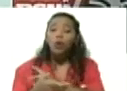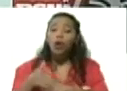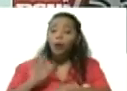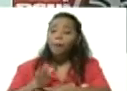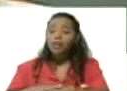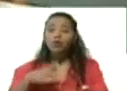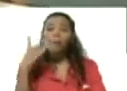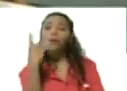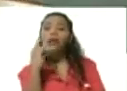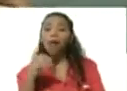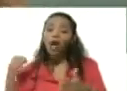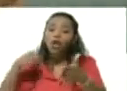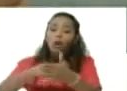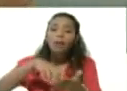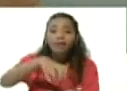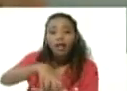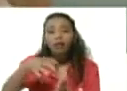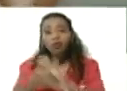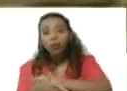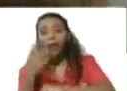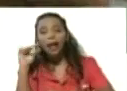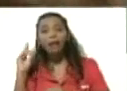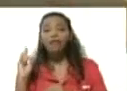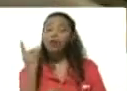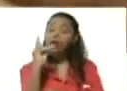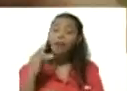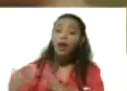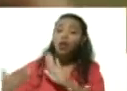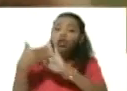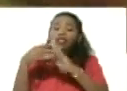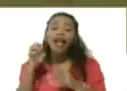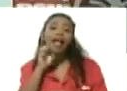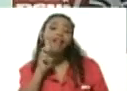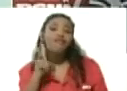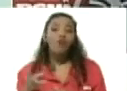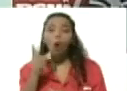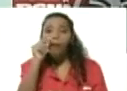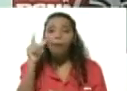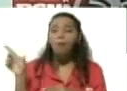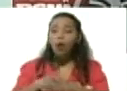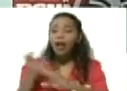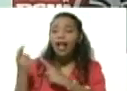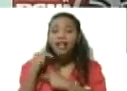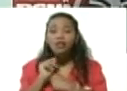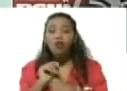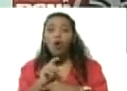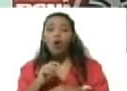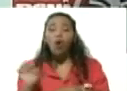de Estado de Bolivia contra Evo Morales. No, porque eso lo hubiesen ocultado los grandes medios, o lo de Ecuador.